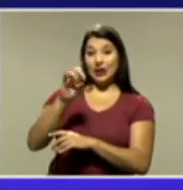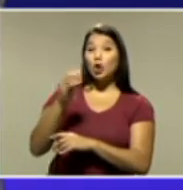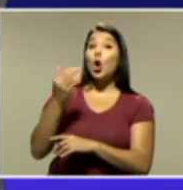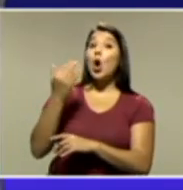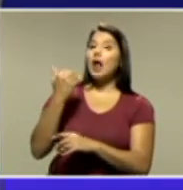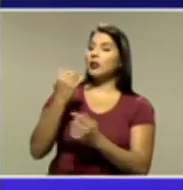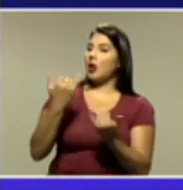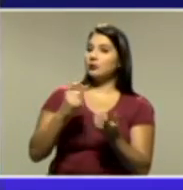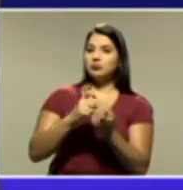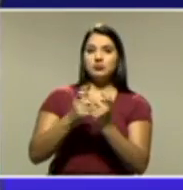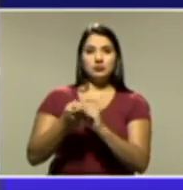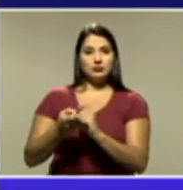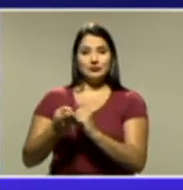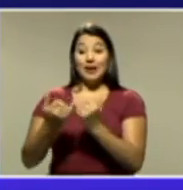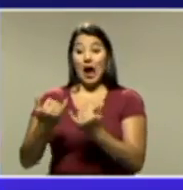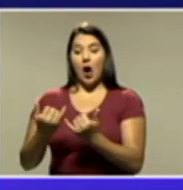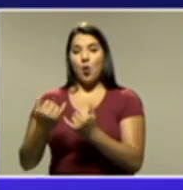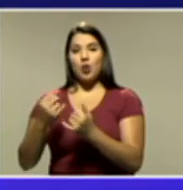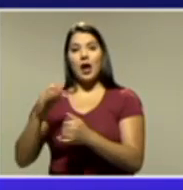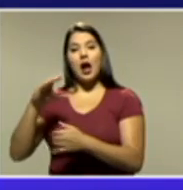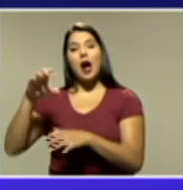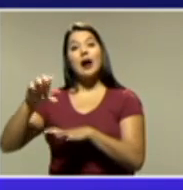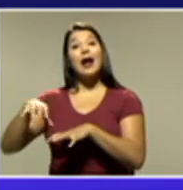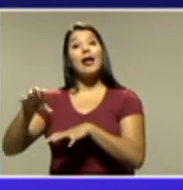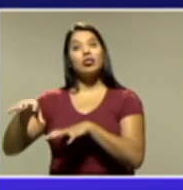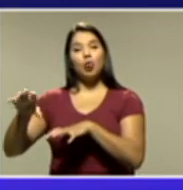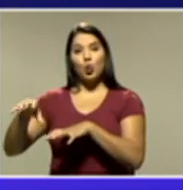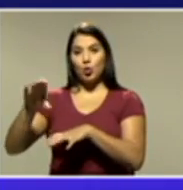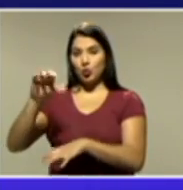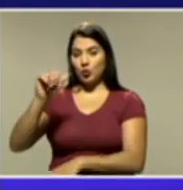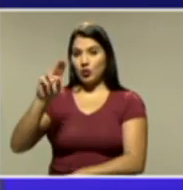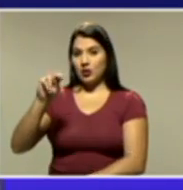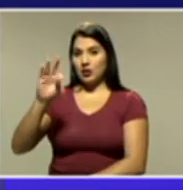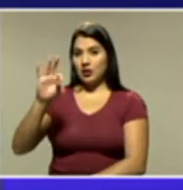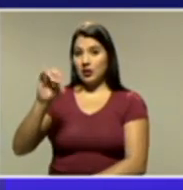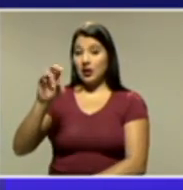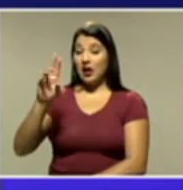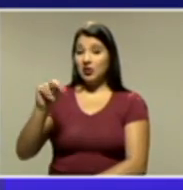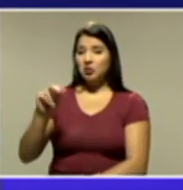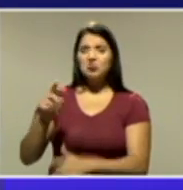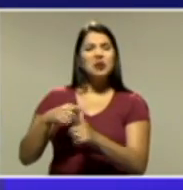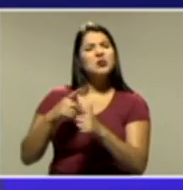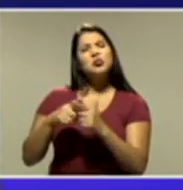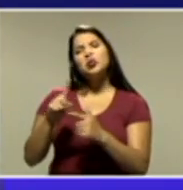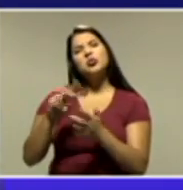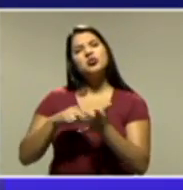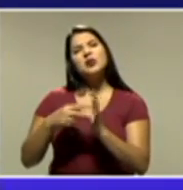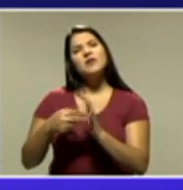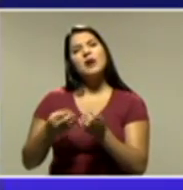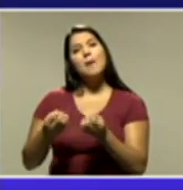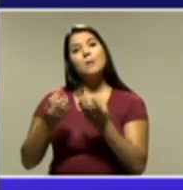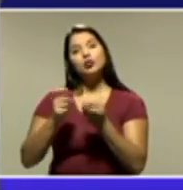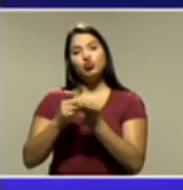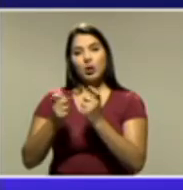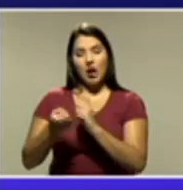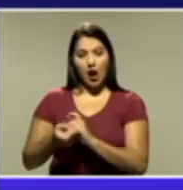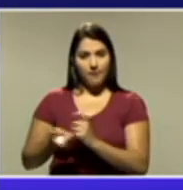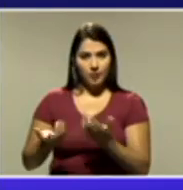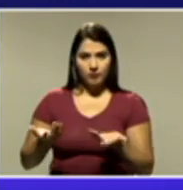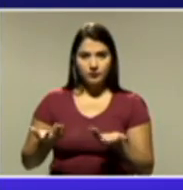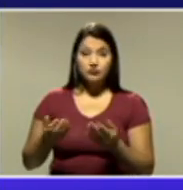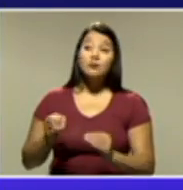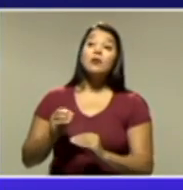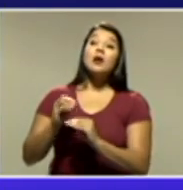los centros de votación, las juntas receptoras de votos, no representan gran cambio. Sí, claro, para esa